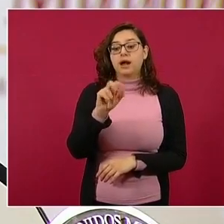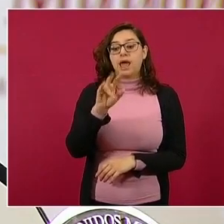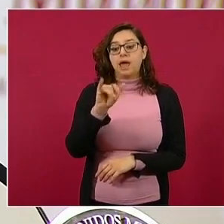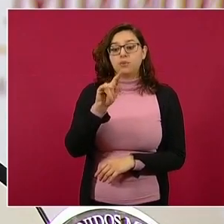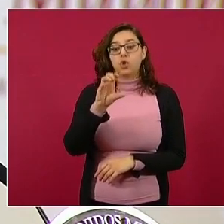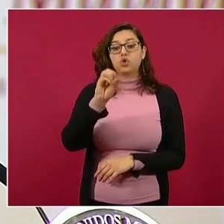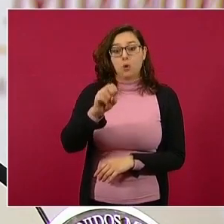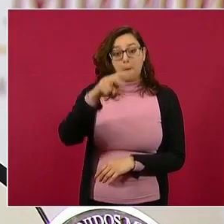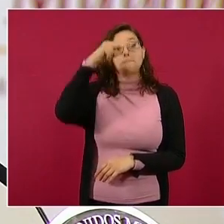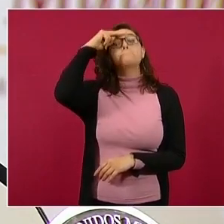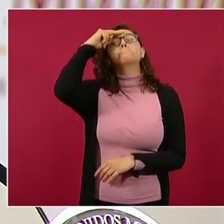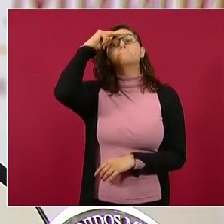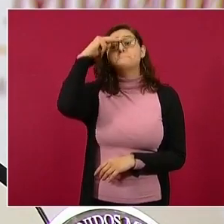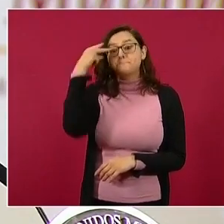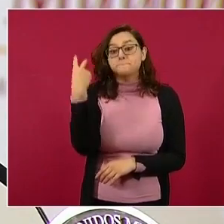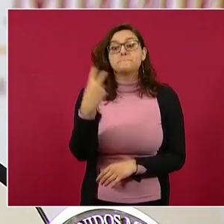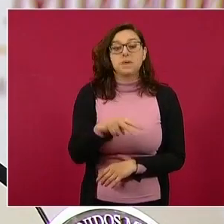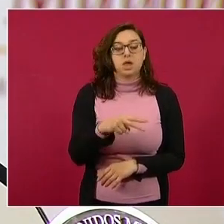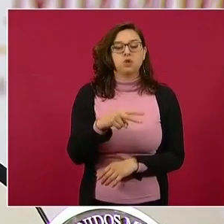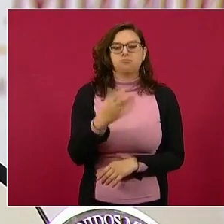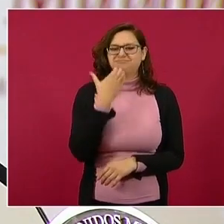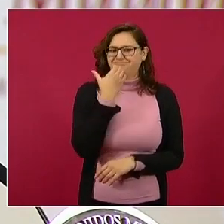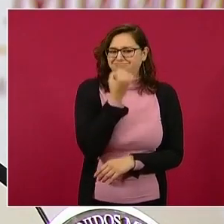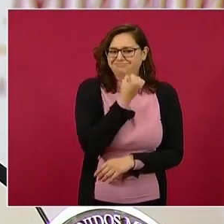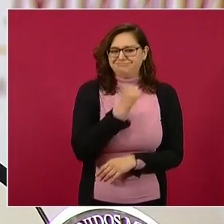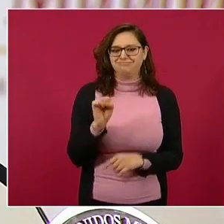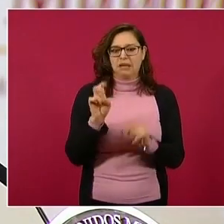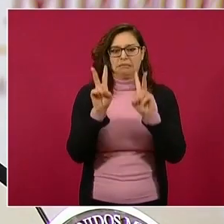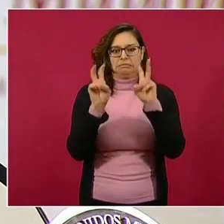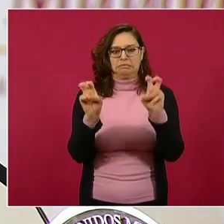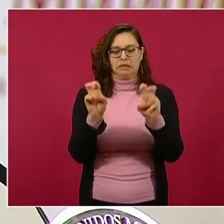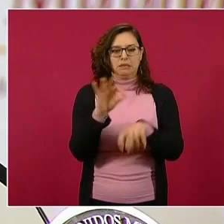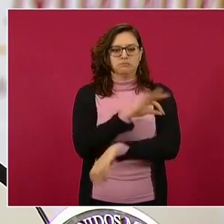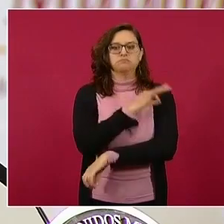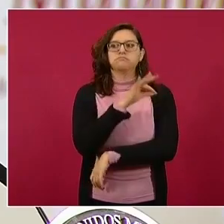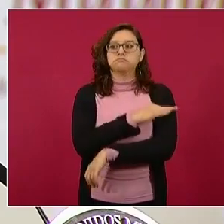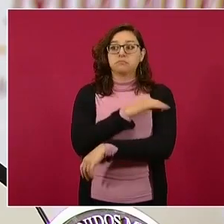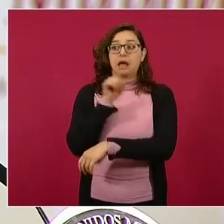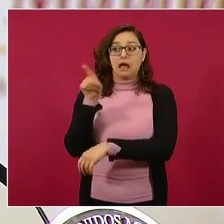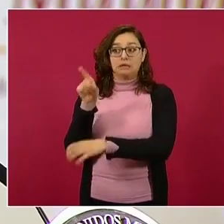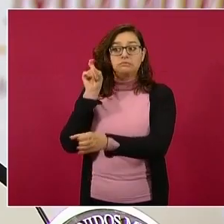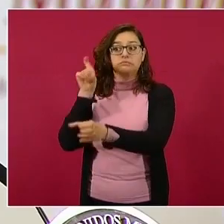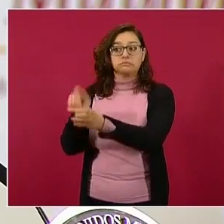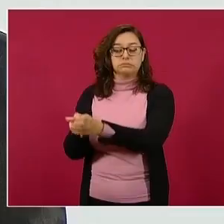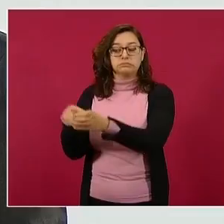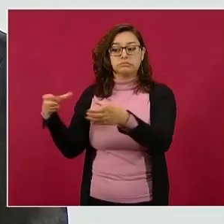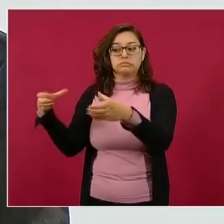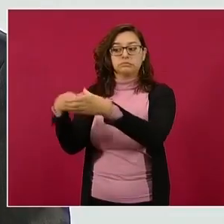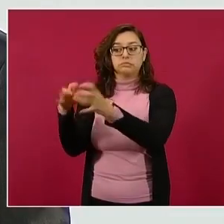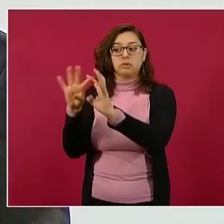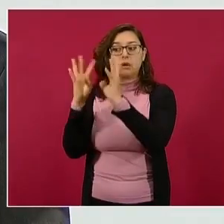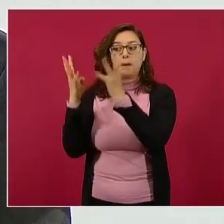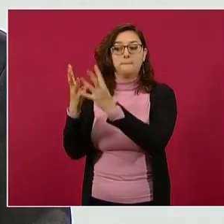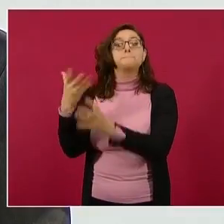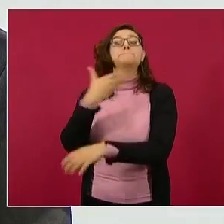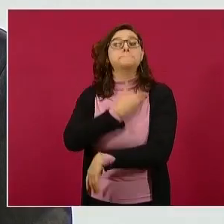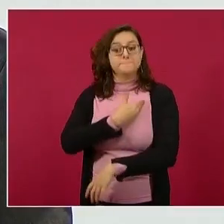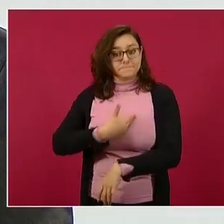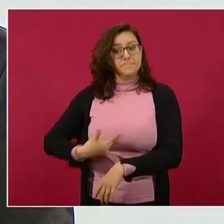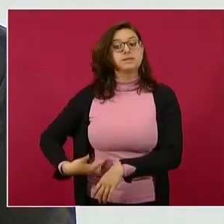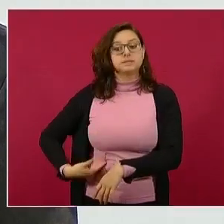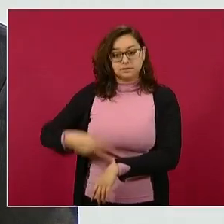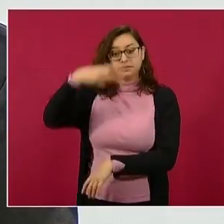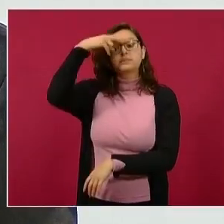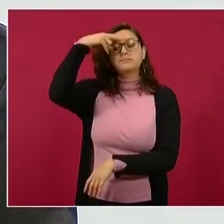muy destacado en el tema de las vacunas, que es el presidente de este organismo, el presidente de este grupo de asesoramiento